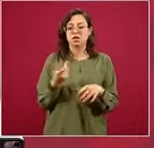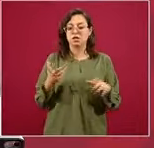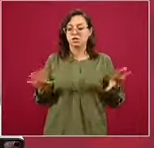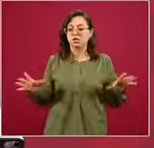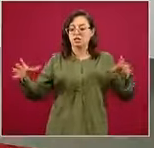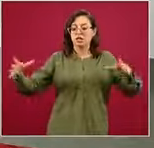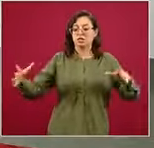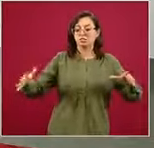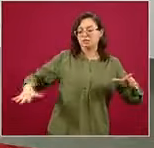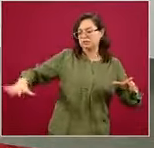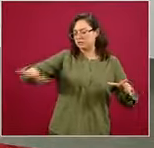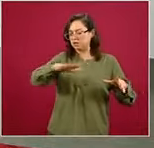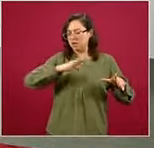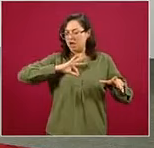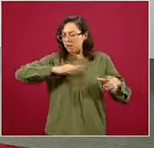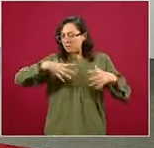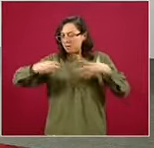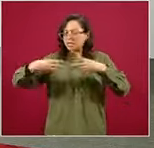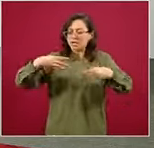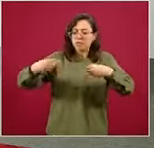estar ocurriendo de la epidemia.